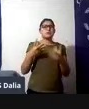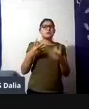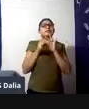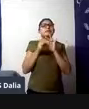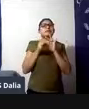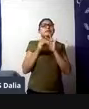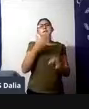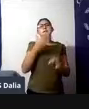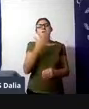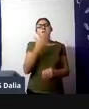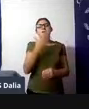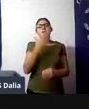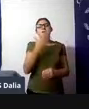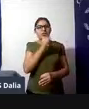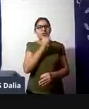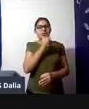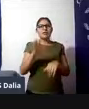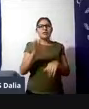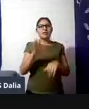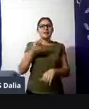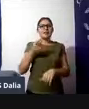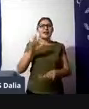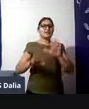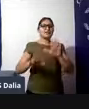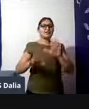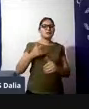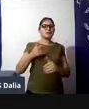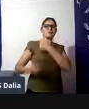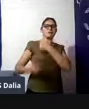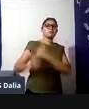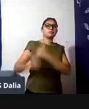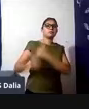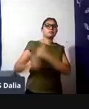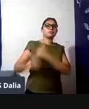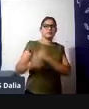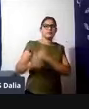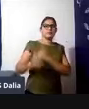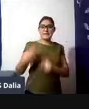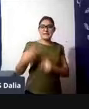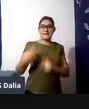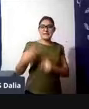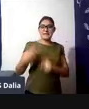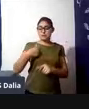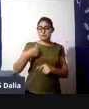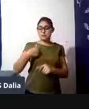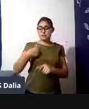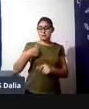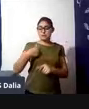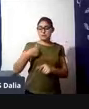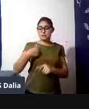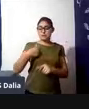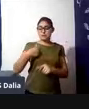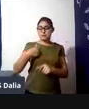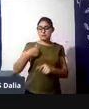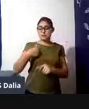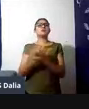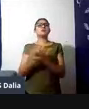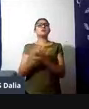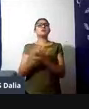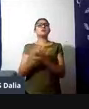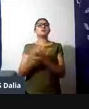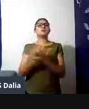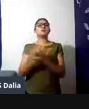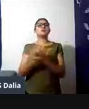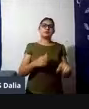para ver quién gana y quién pierde, quién queda en ventaja y quién queda en desventaja, absolutamente cada cuestión es aprovechada por los